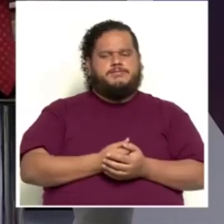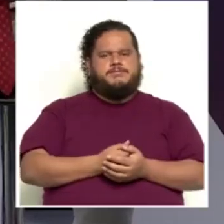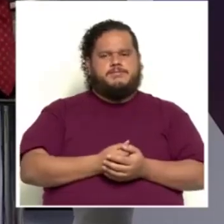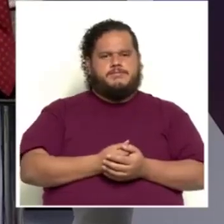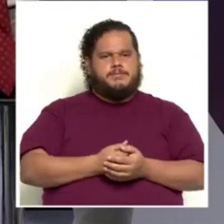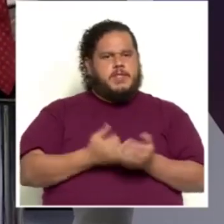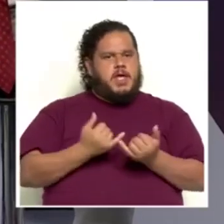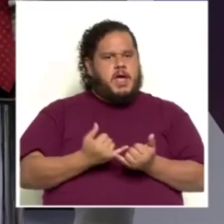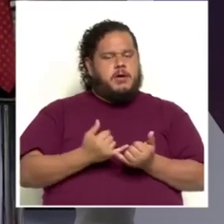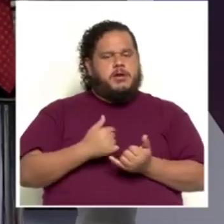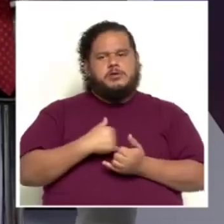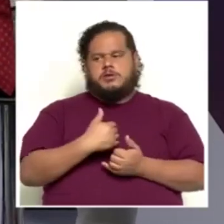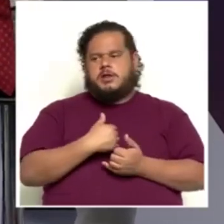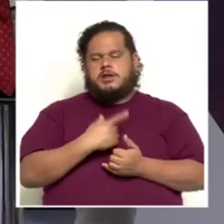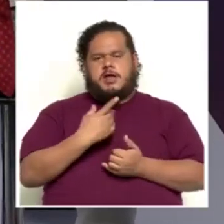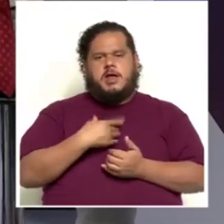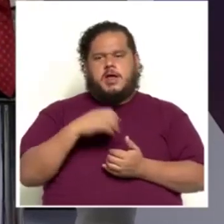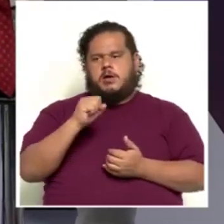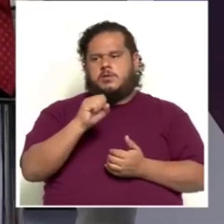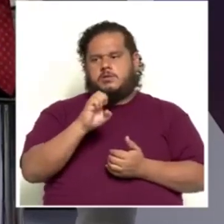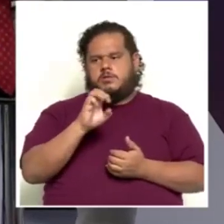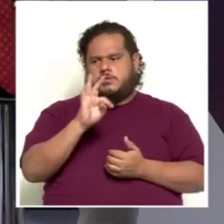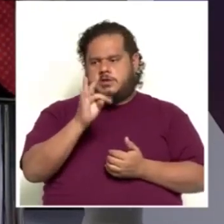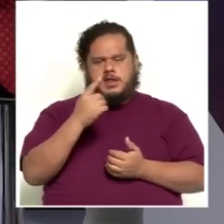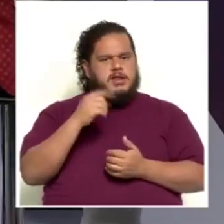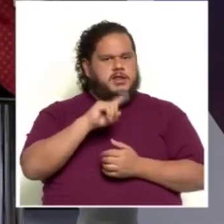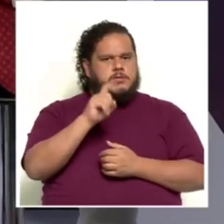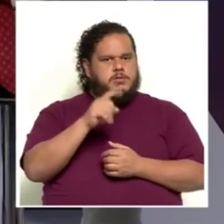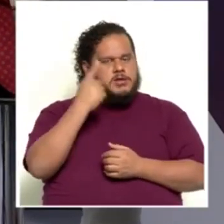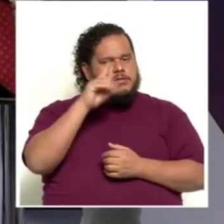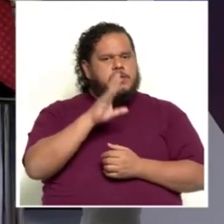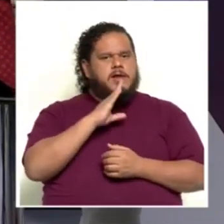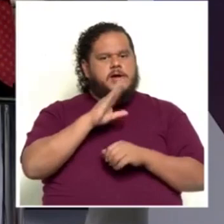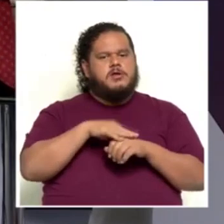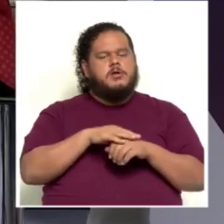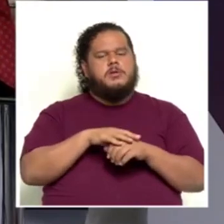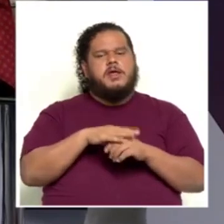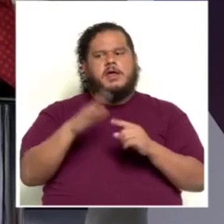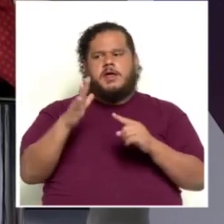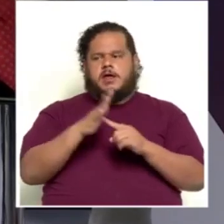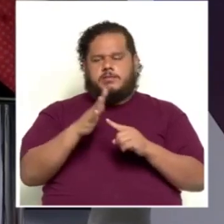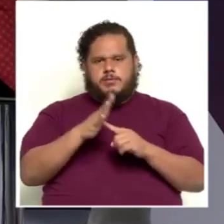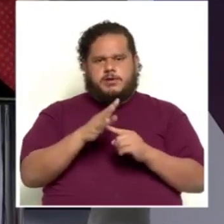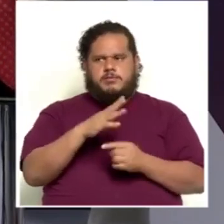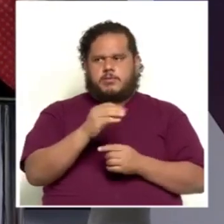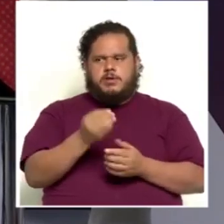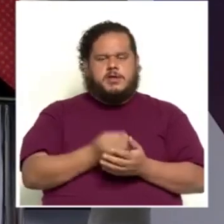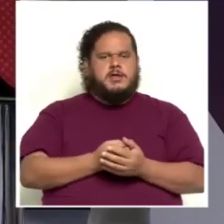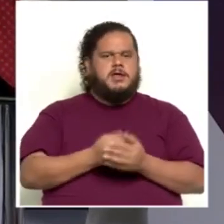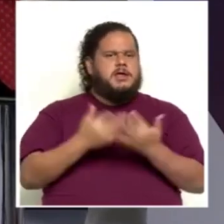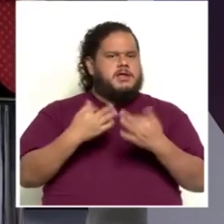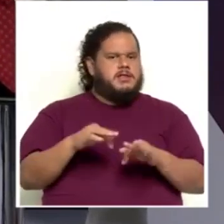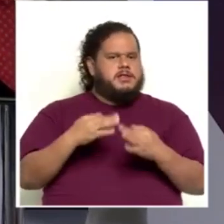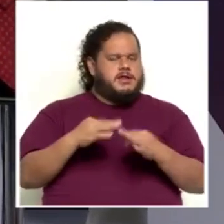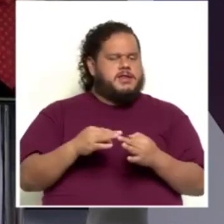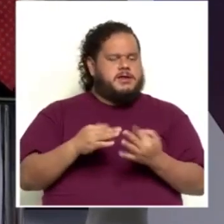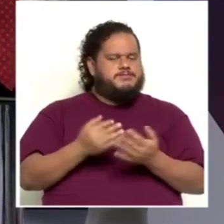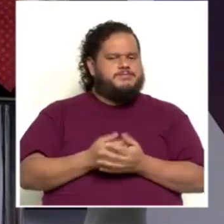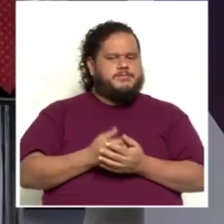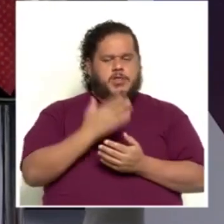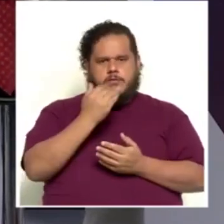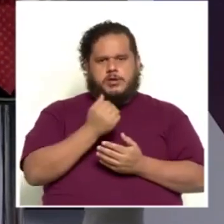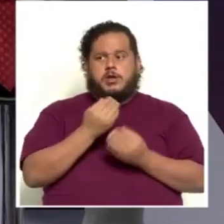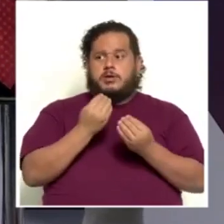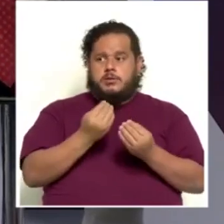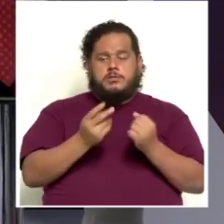Ahora yo tenía un set de aquí de preguntas para abordar el tema del populismo y tratar de... Porque